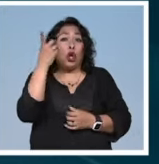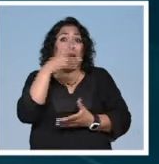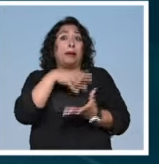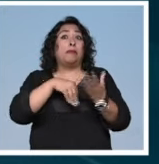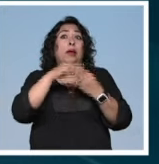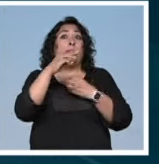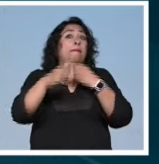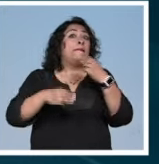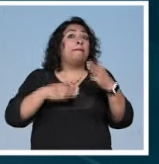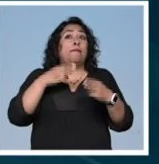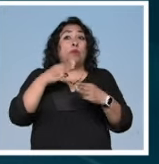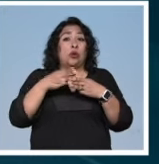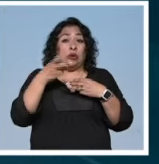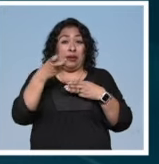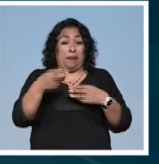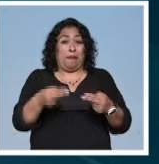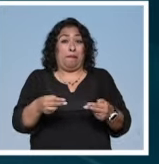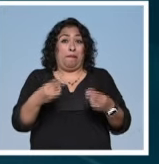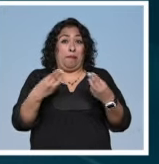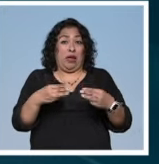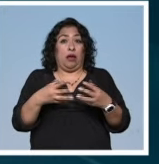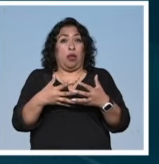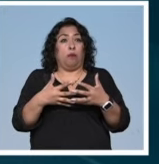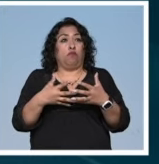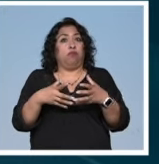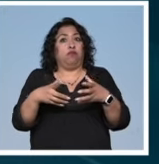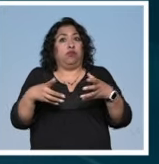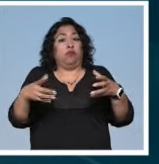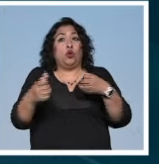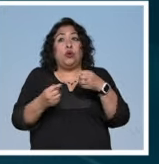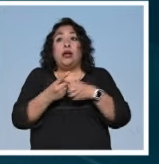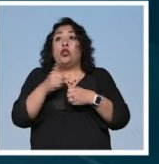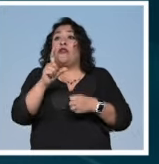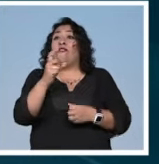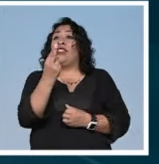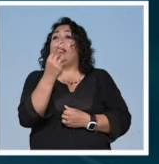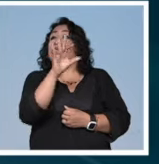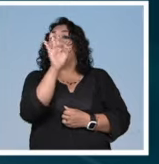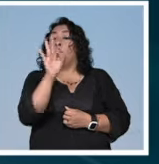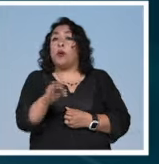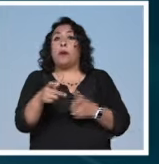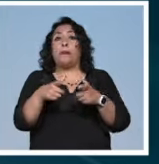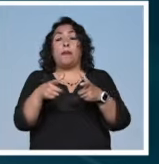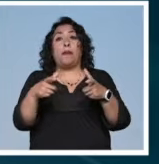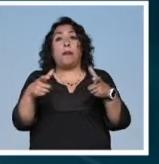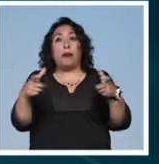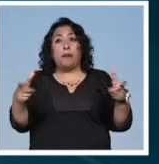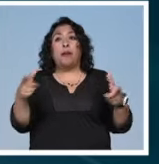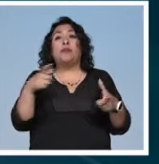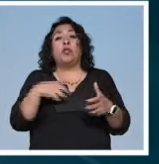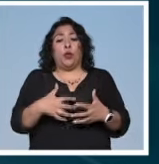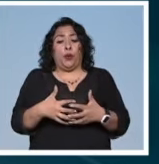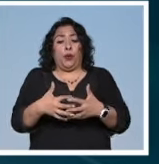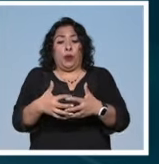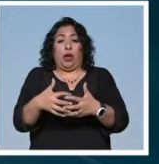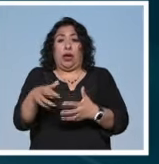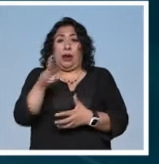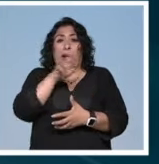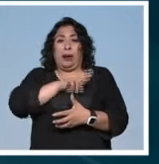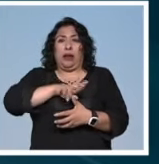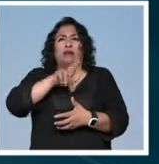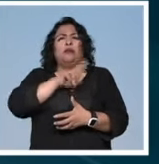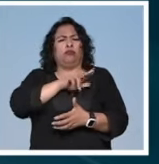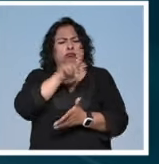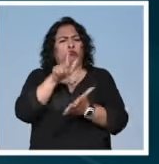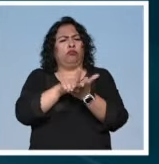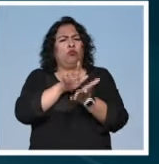el mundo. Este mercado crece a un ritmo anual del 25%. La gestación subrogada comercial es